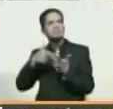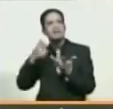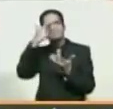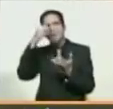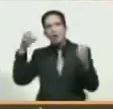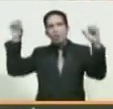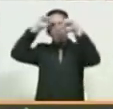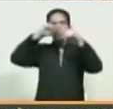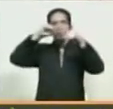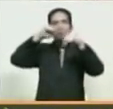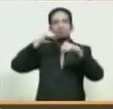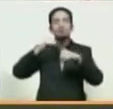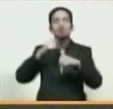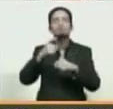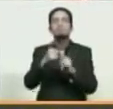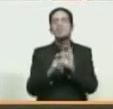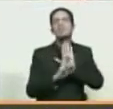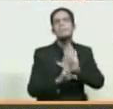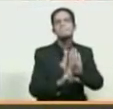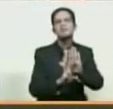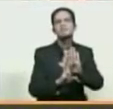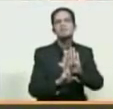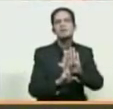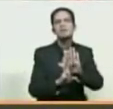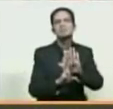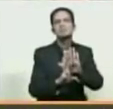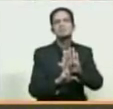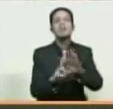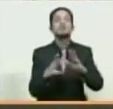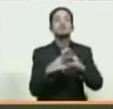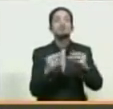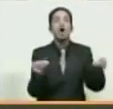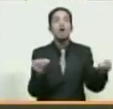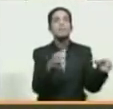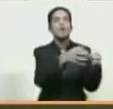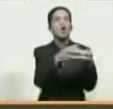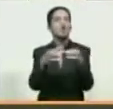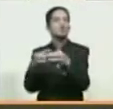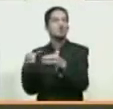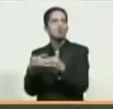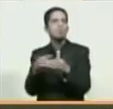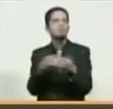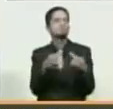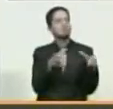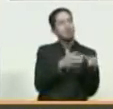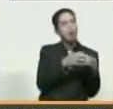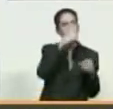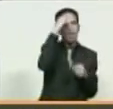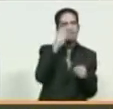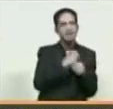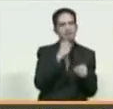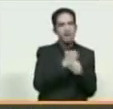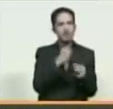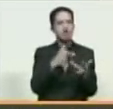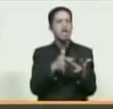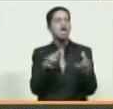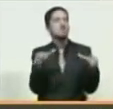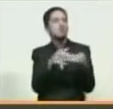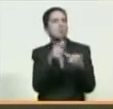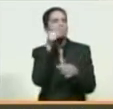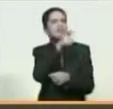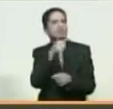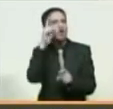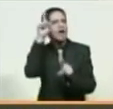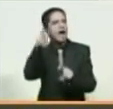mayores, con representación de todos los sectores, de los trabajadores, los campesinos,